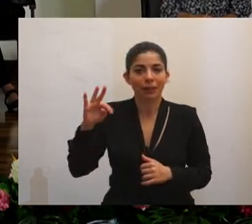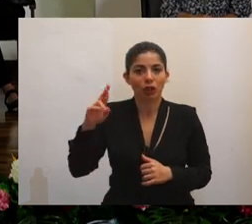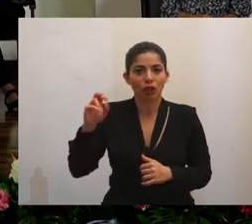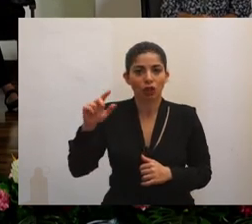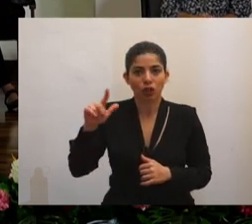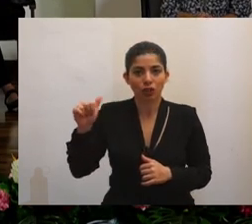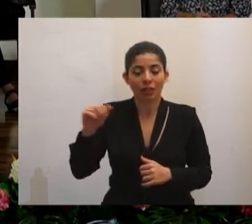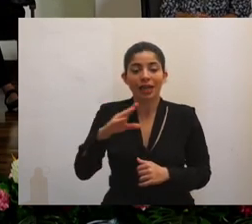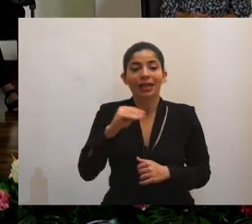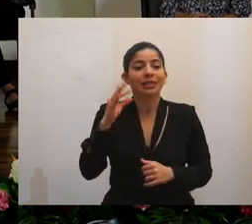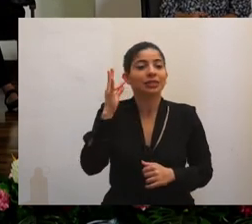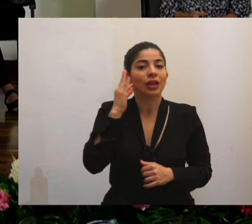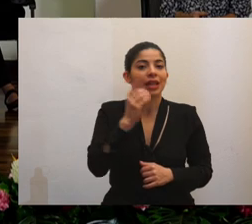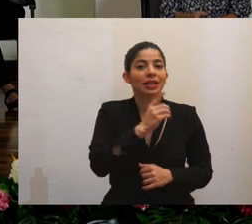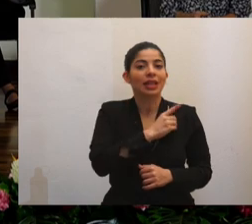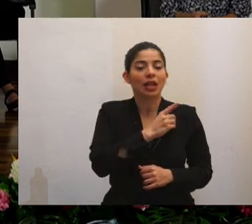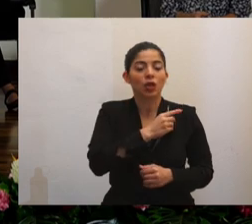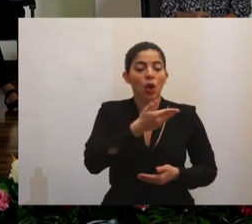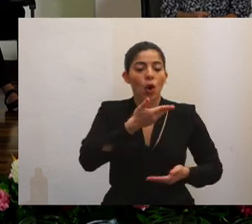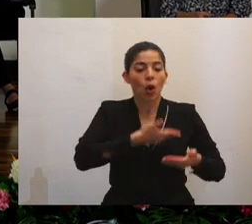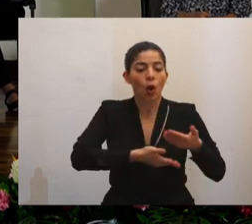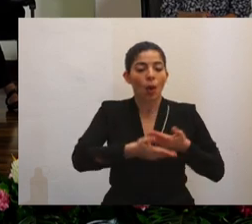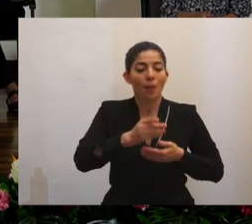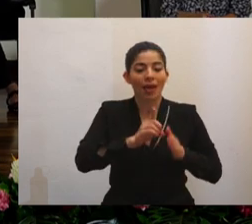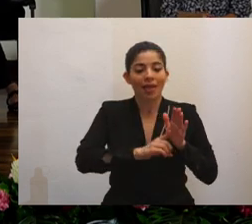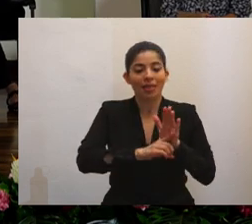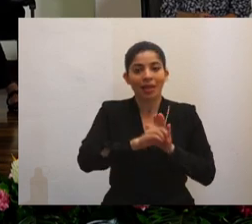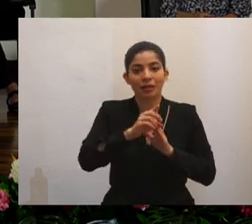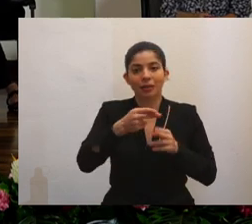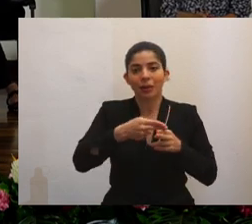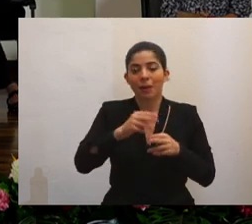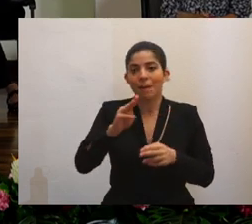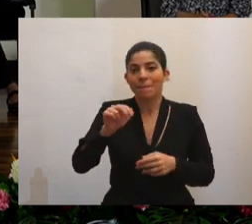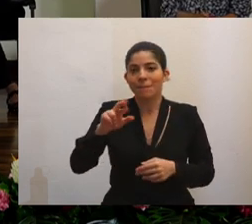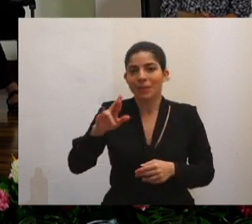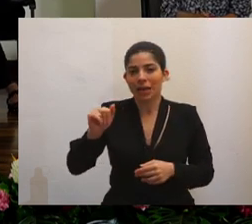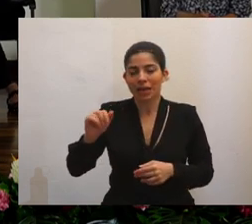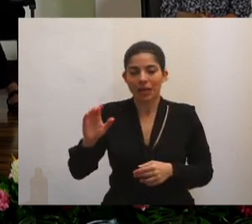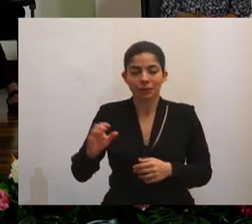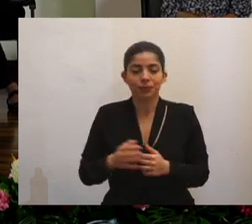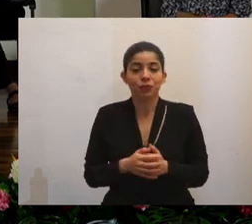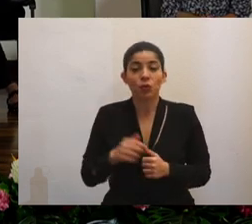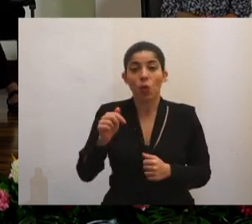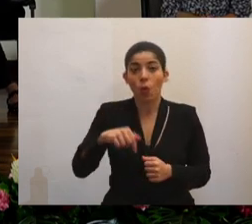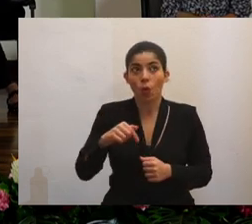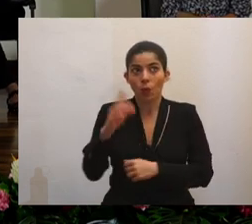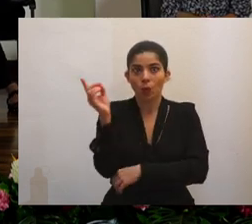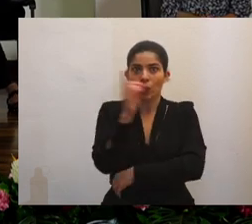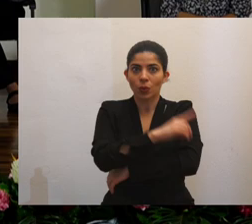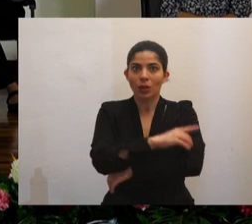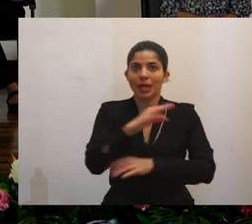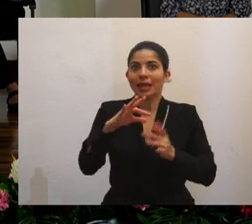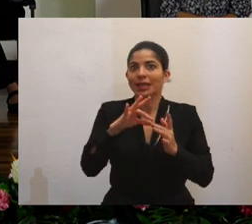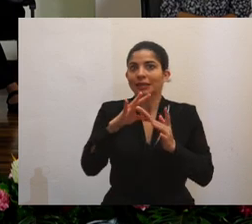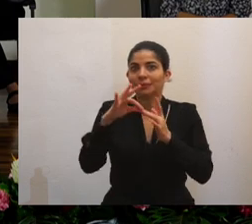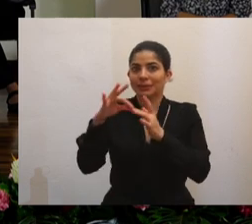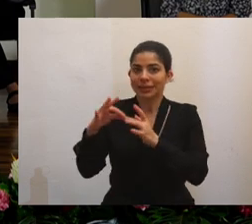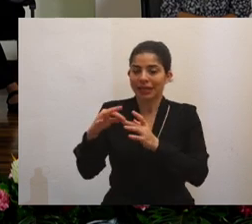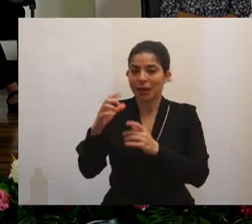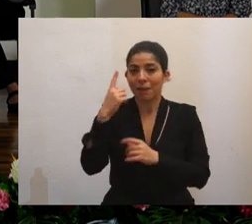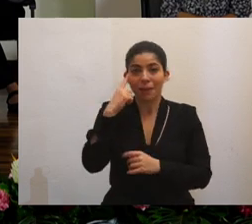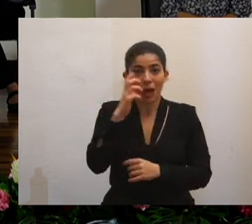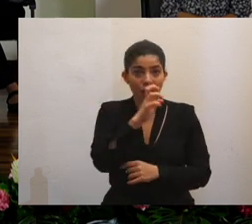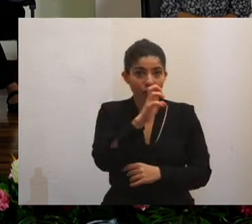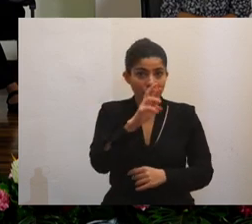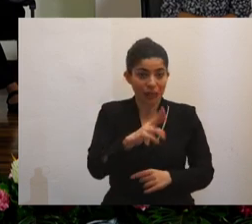de Funde Cooperación para el Desarrollo, señora Marianela Fioli. Hoy, en un día tan especial, para Costa Rica